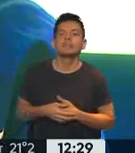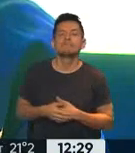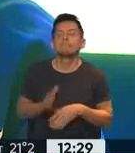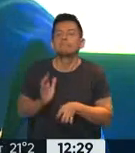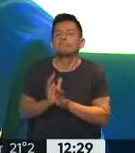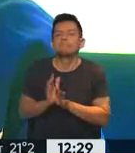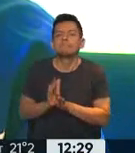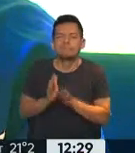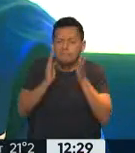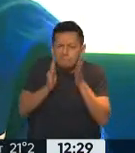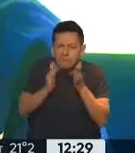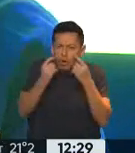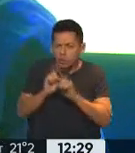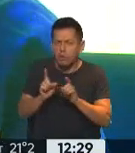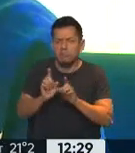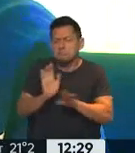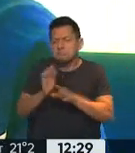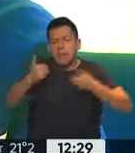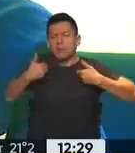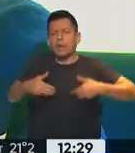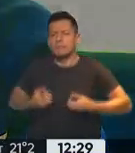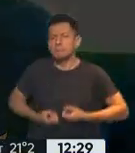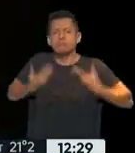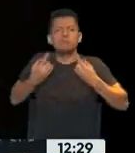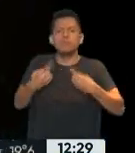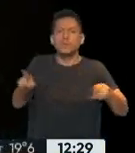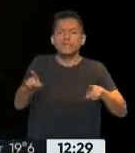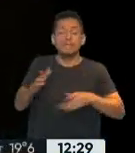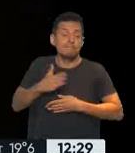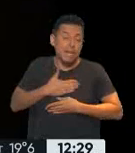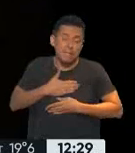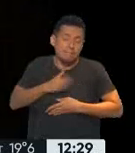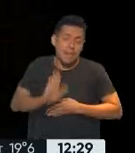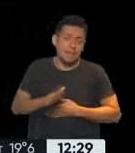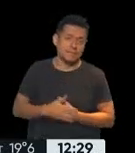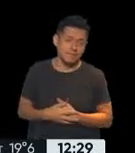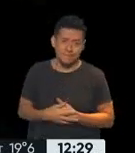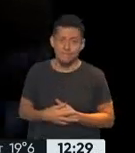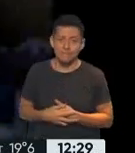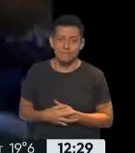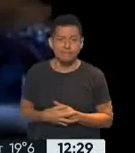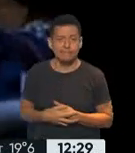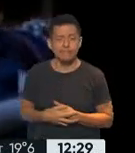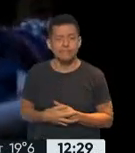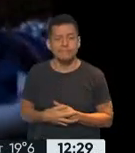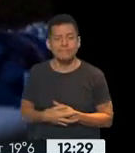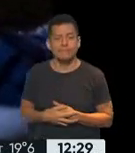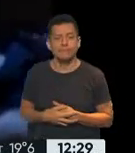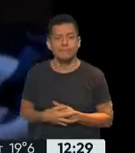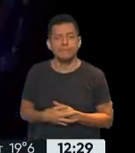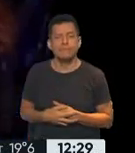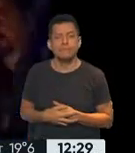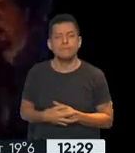etéreo y menos palpable la magia de la música. Creo que a mí me queda un poco eso. Cállame que ya me